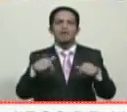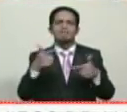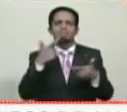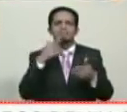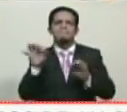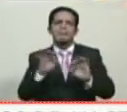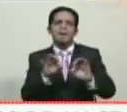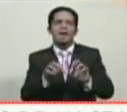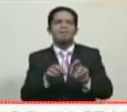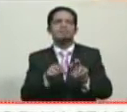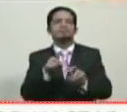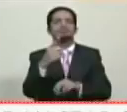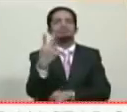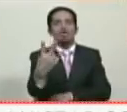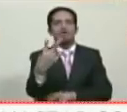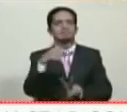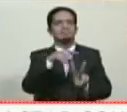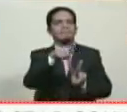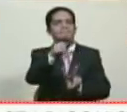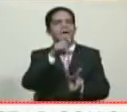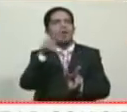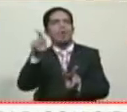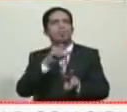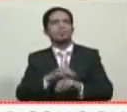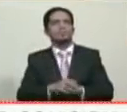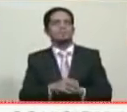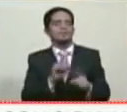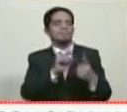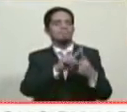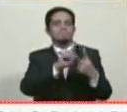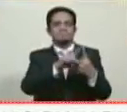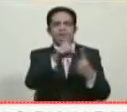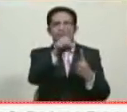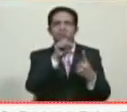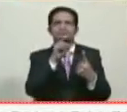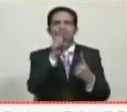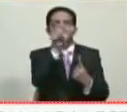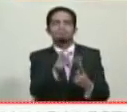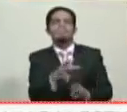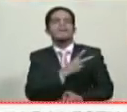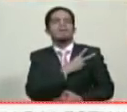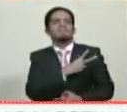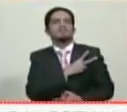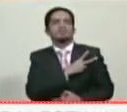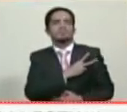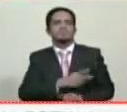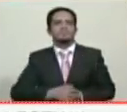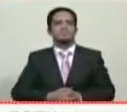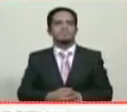2 preguntas. En primer lugar, pregunta la colega Liz Flores por Venevisión.